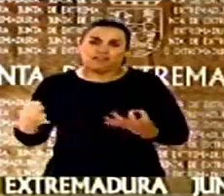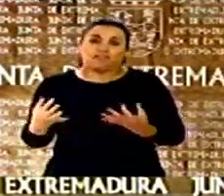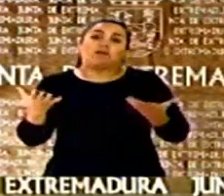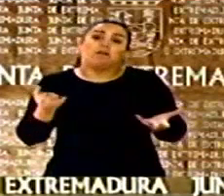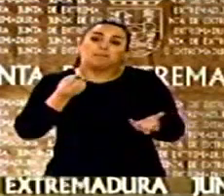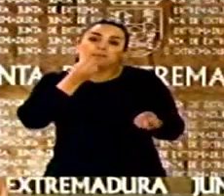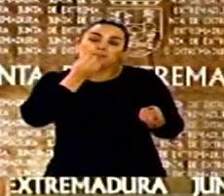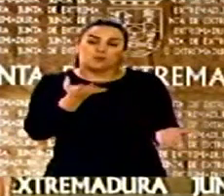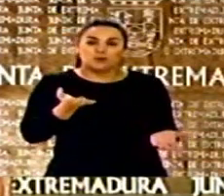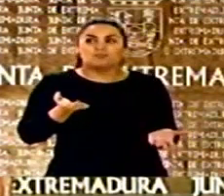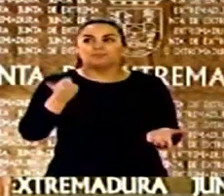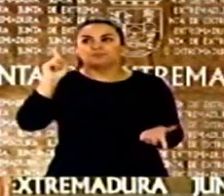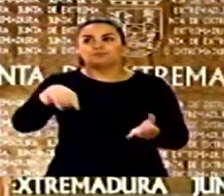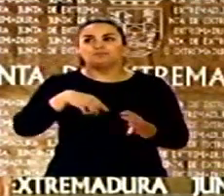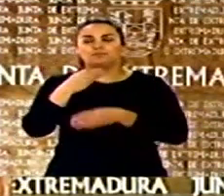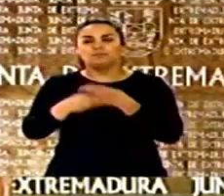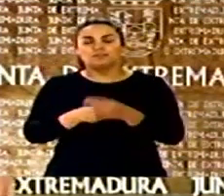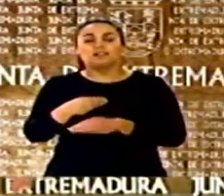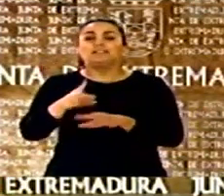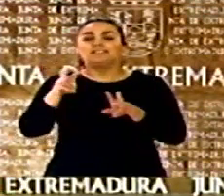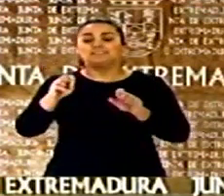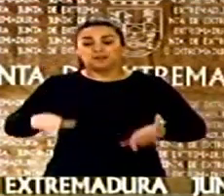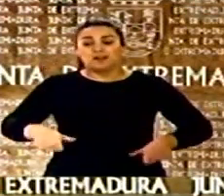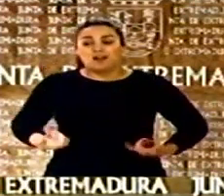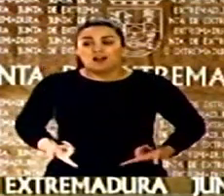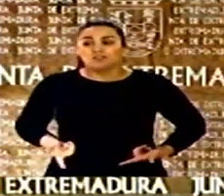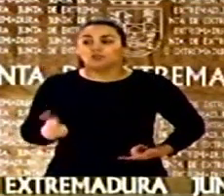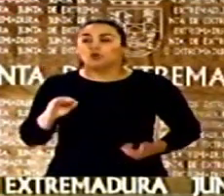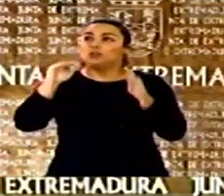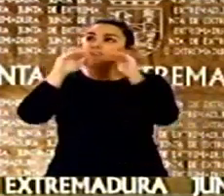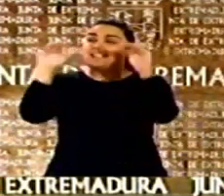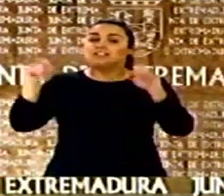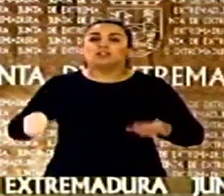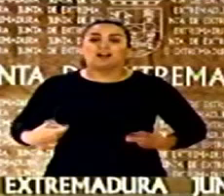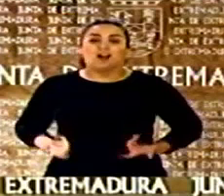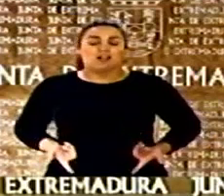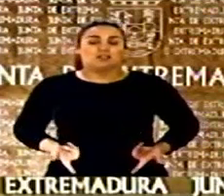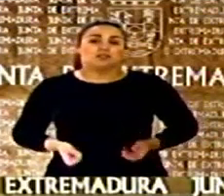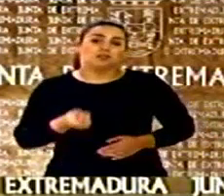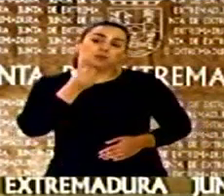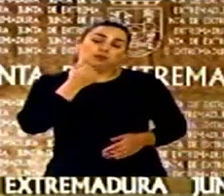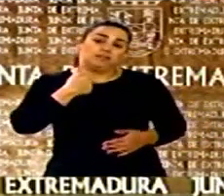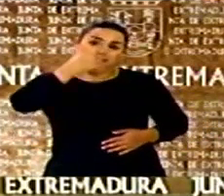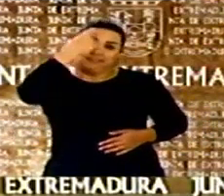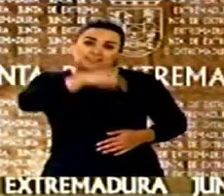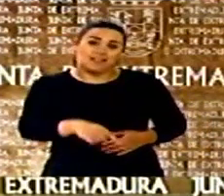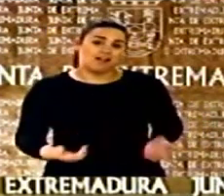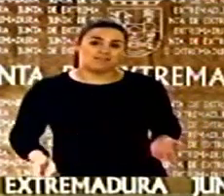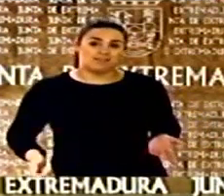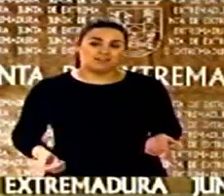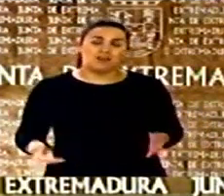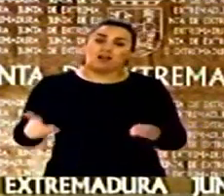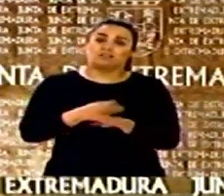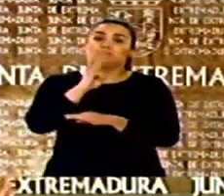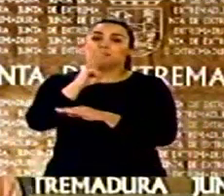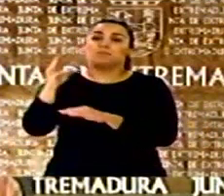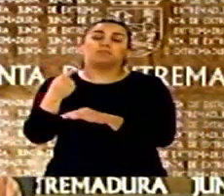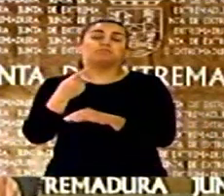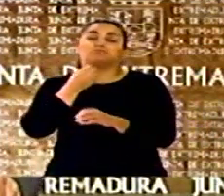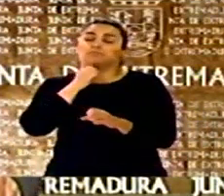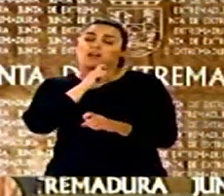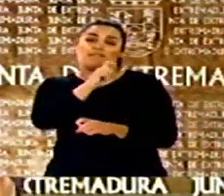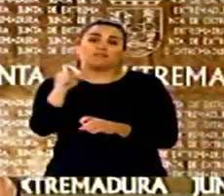pecar de no cordial. No tengo ni idea de qué ha habido en el Senado esta semana. Es que yo trabajo, entonces no he estado pendiente del Senado. Es